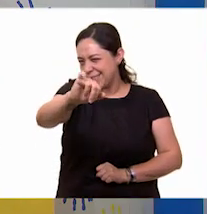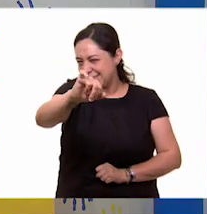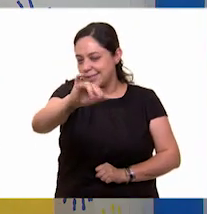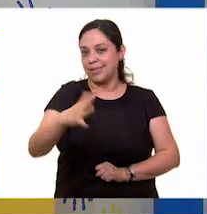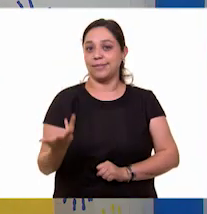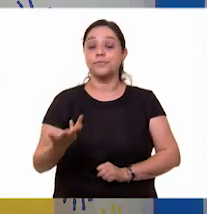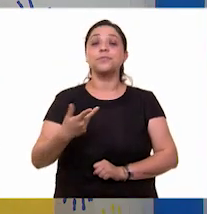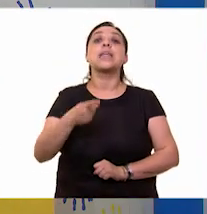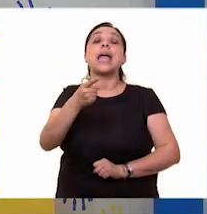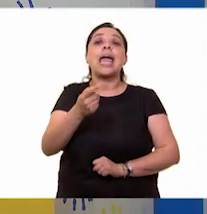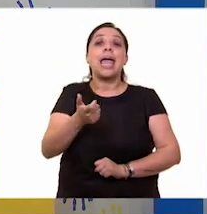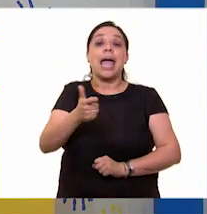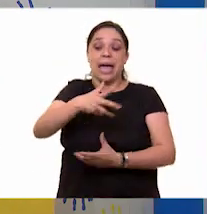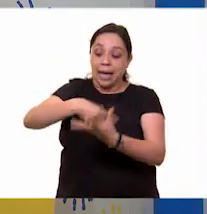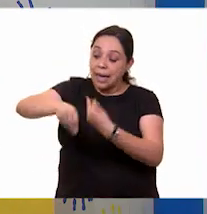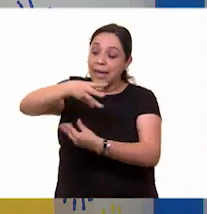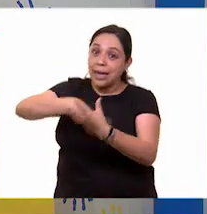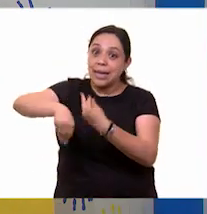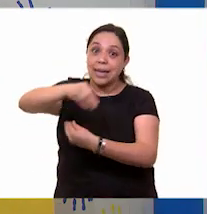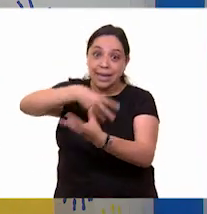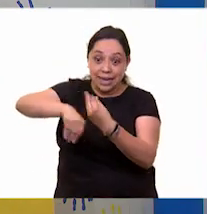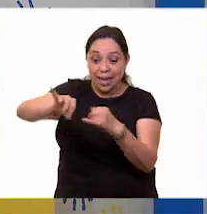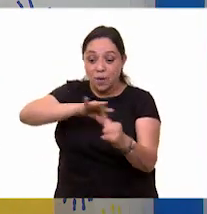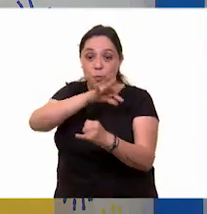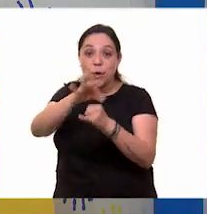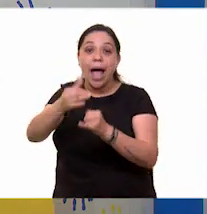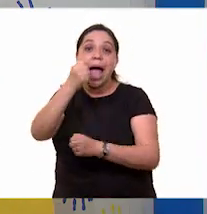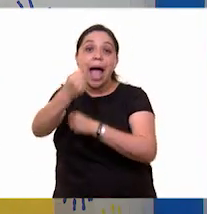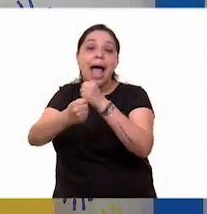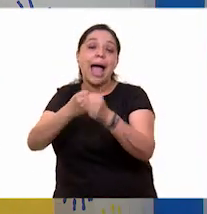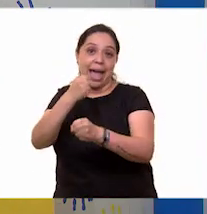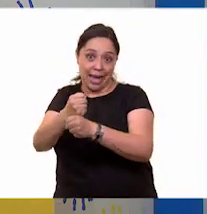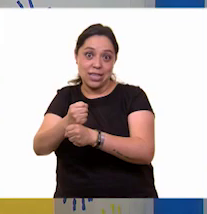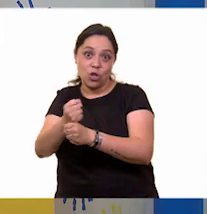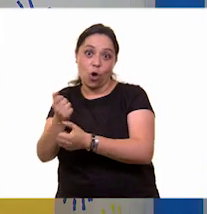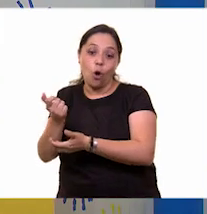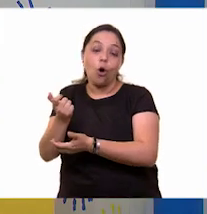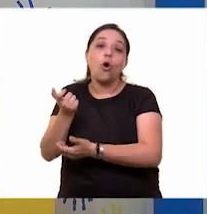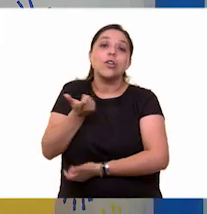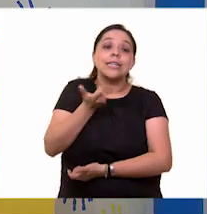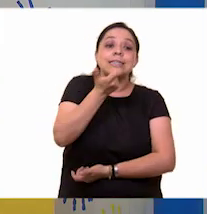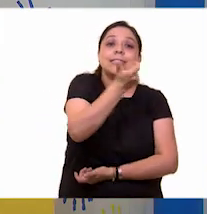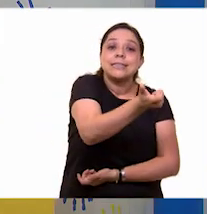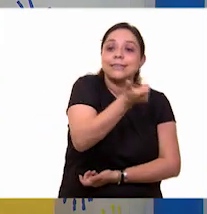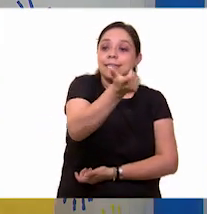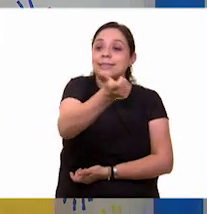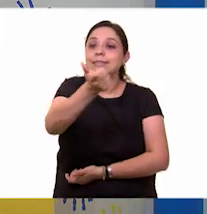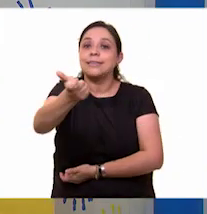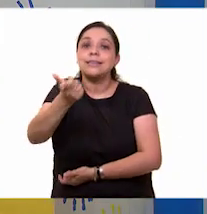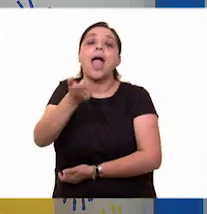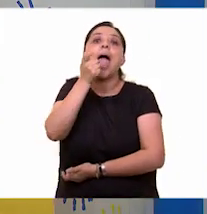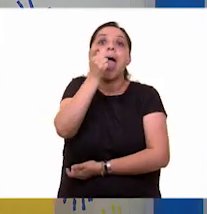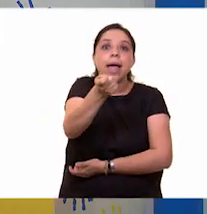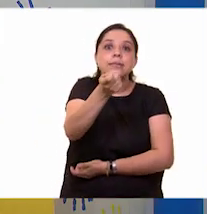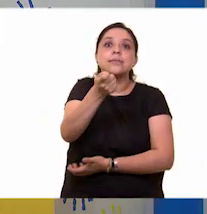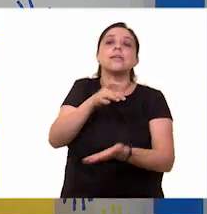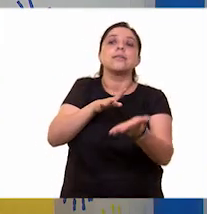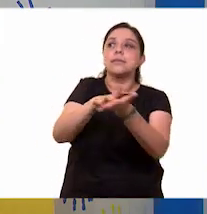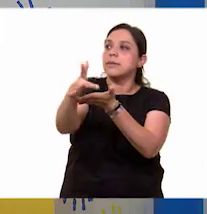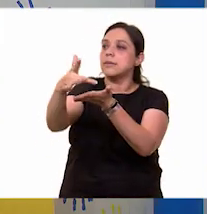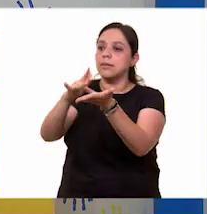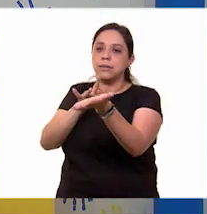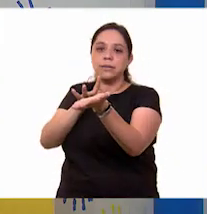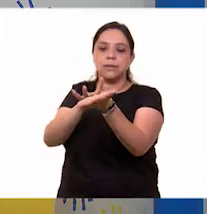de que les regresaban dinero. Bueno, esto tiene que ver justo con que están dos partes que se están ayudando mutuamente con trabajo